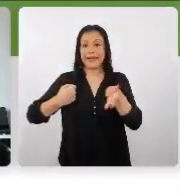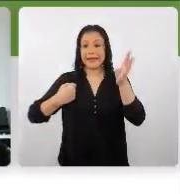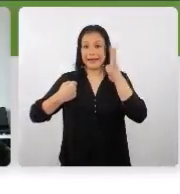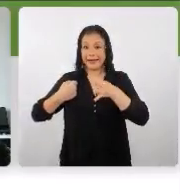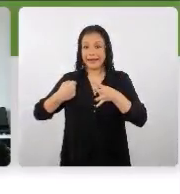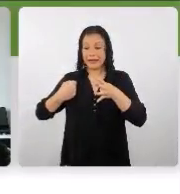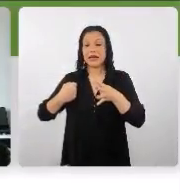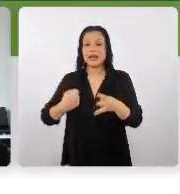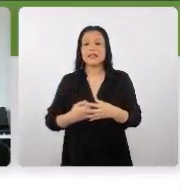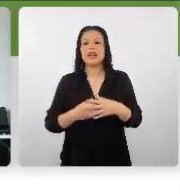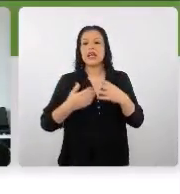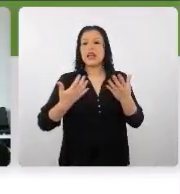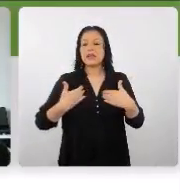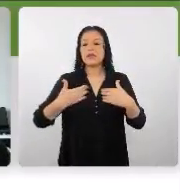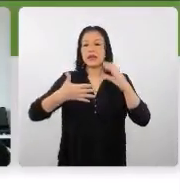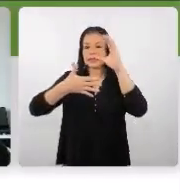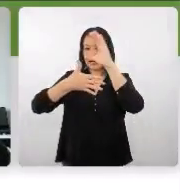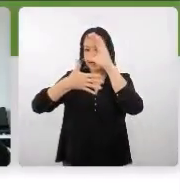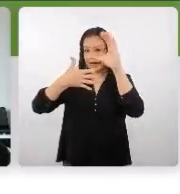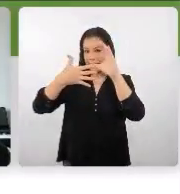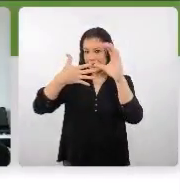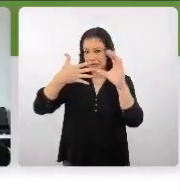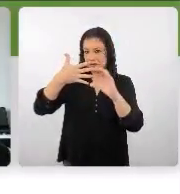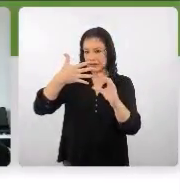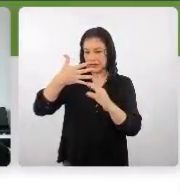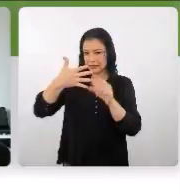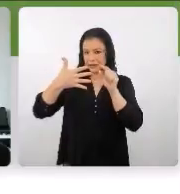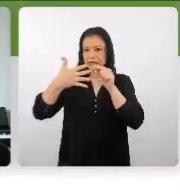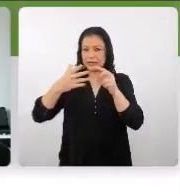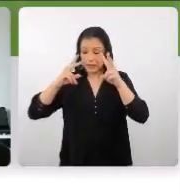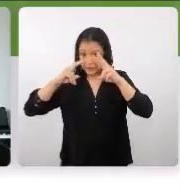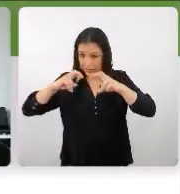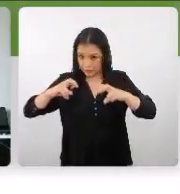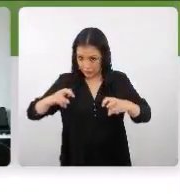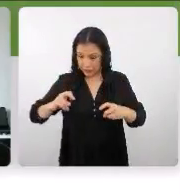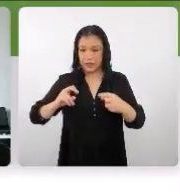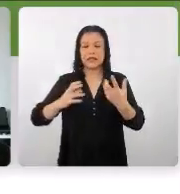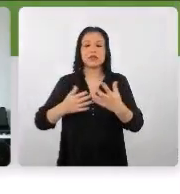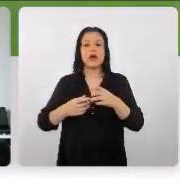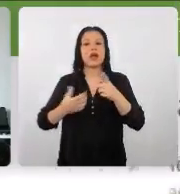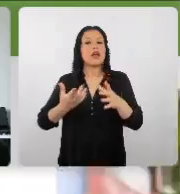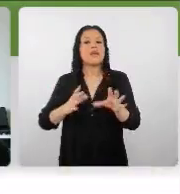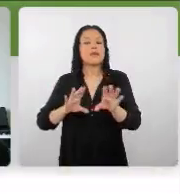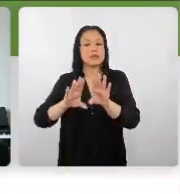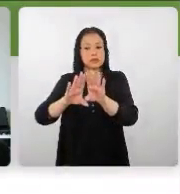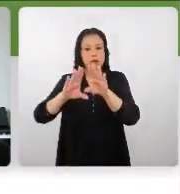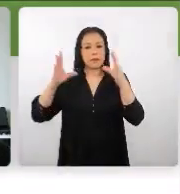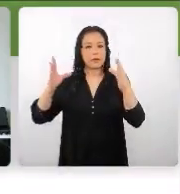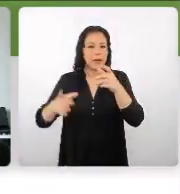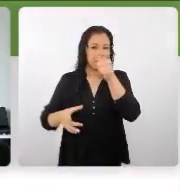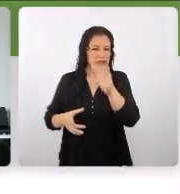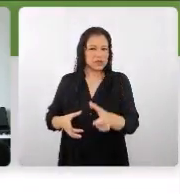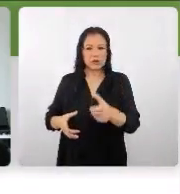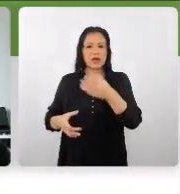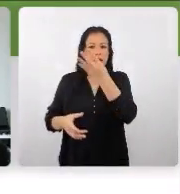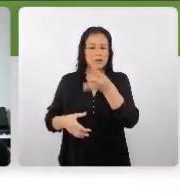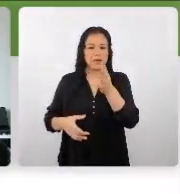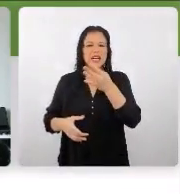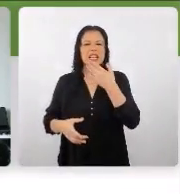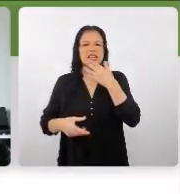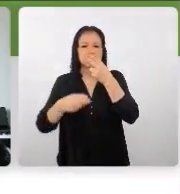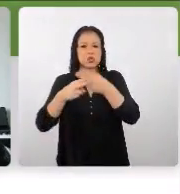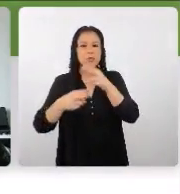agrupando las características resaltantes en el estudio. De esta manera hemos creado a un personaje. El personaje es